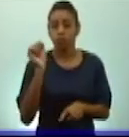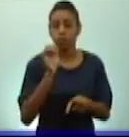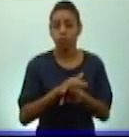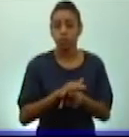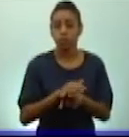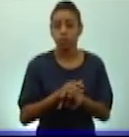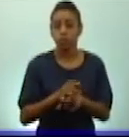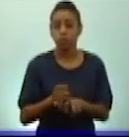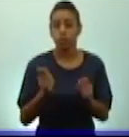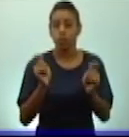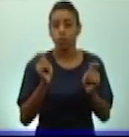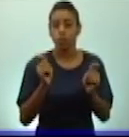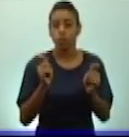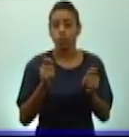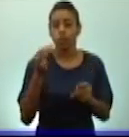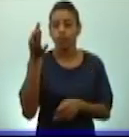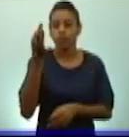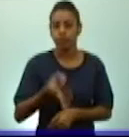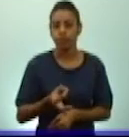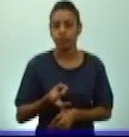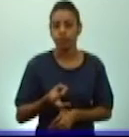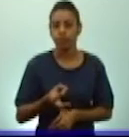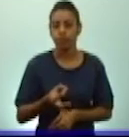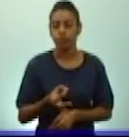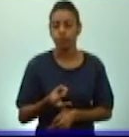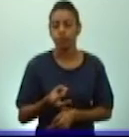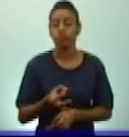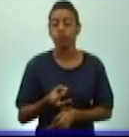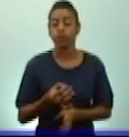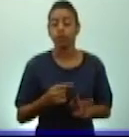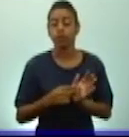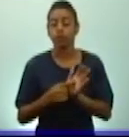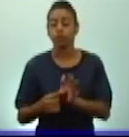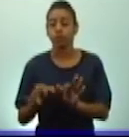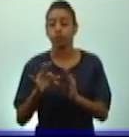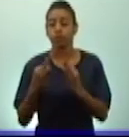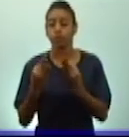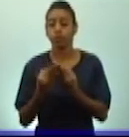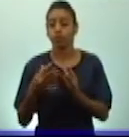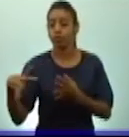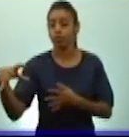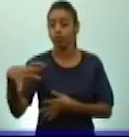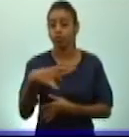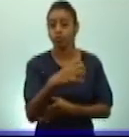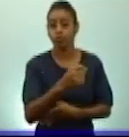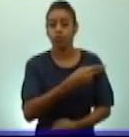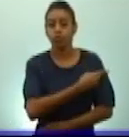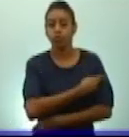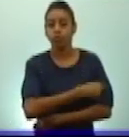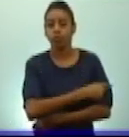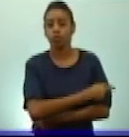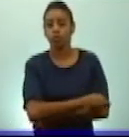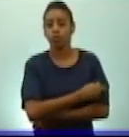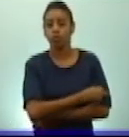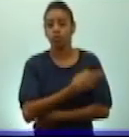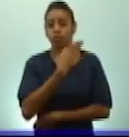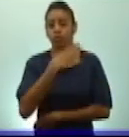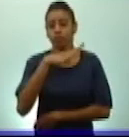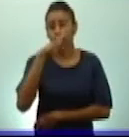Verdad, apoyada por la inmensa mayoría del pueblo cubano. Otro ejemplo que te muestro a